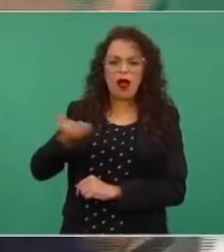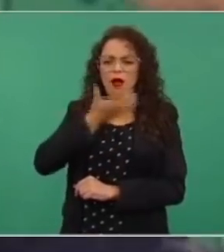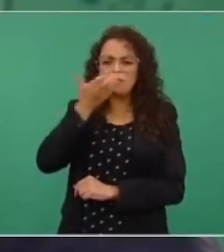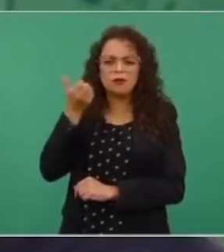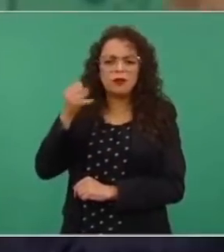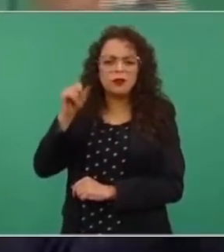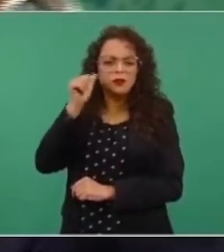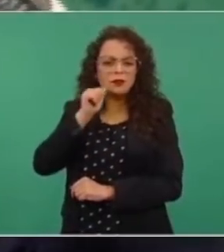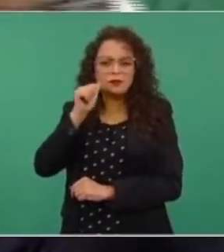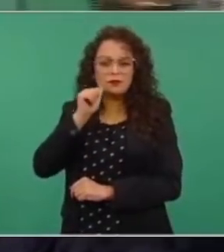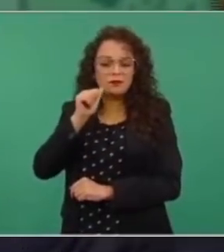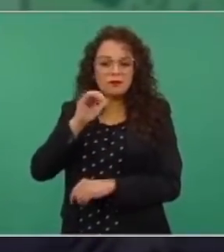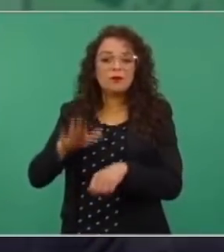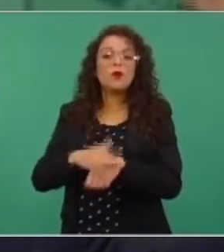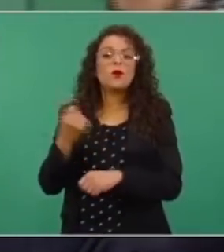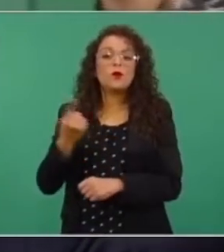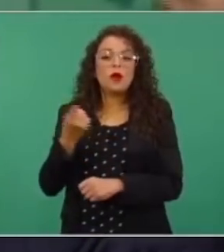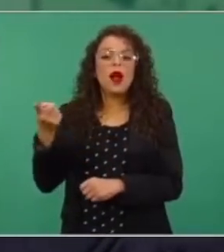protege